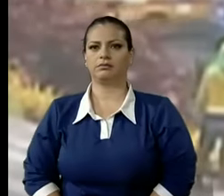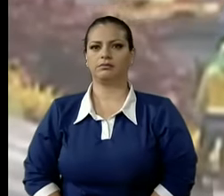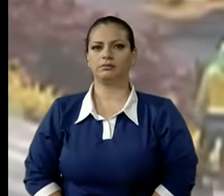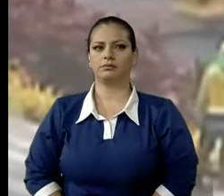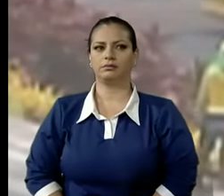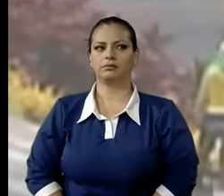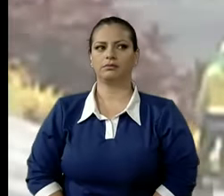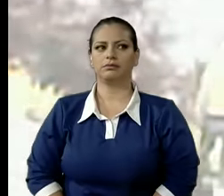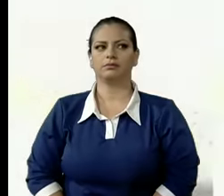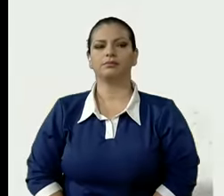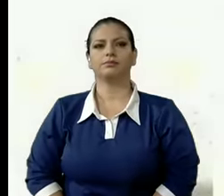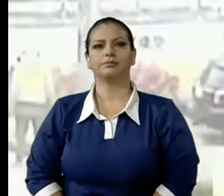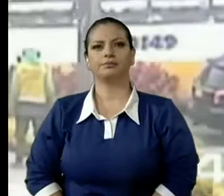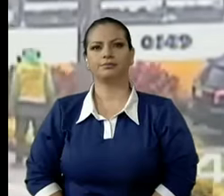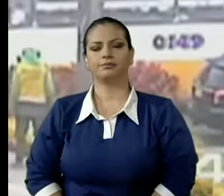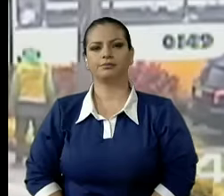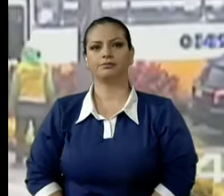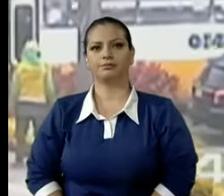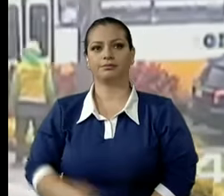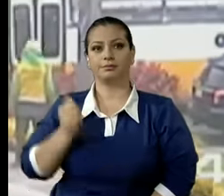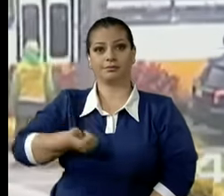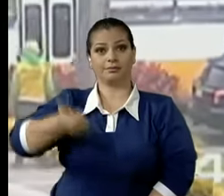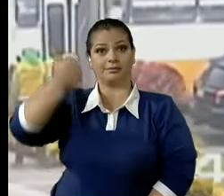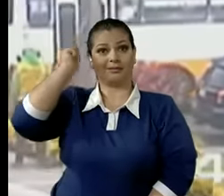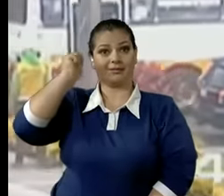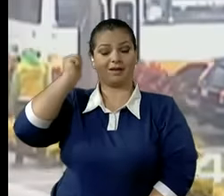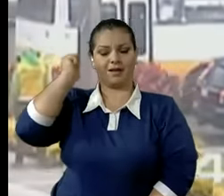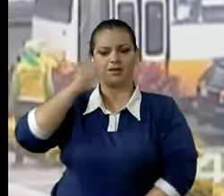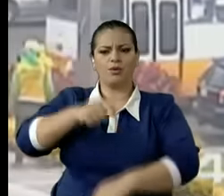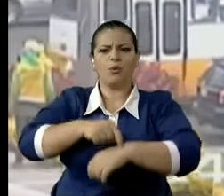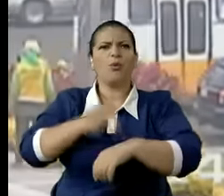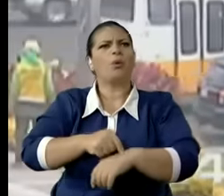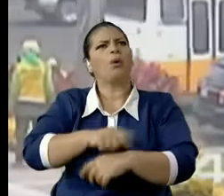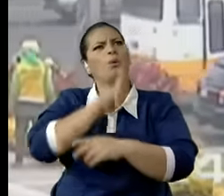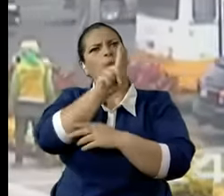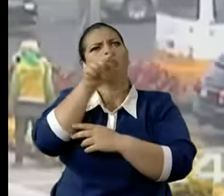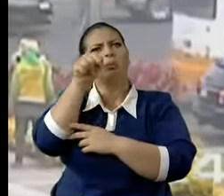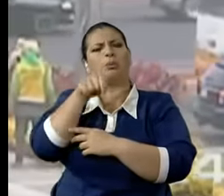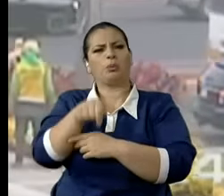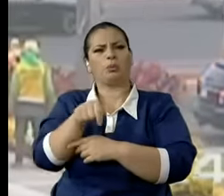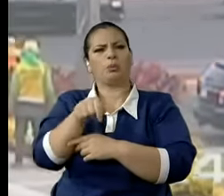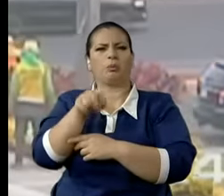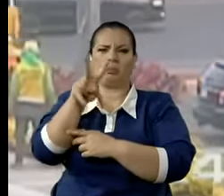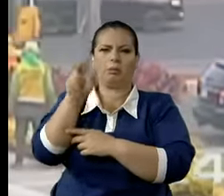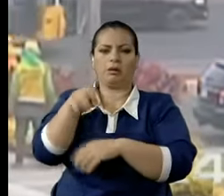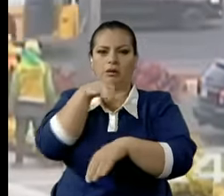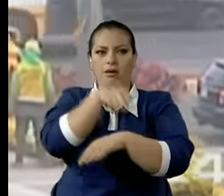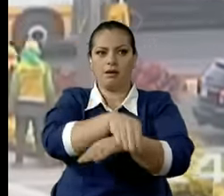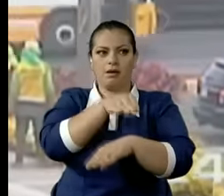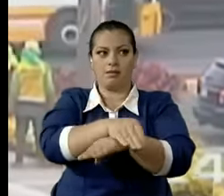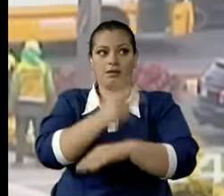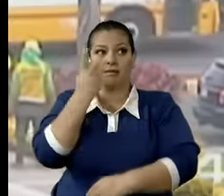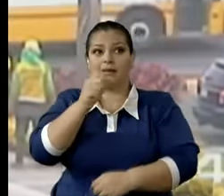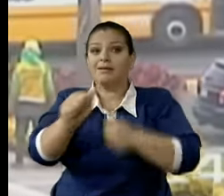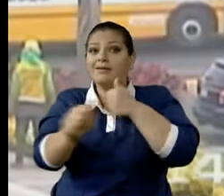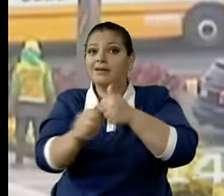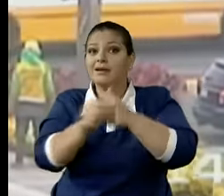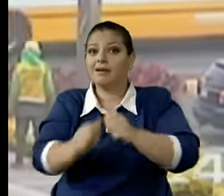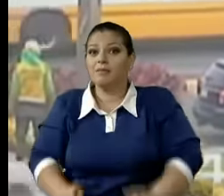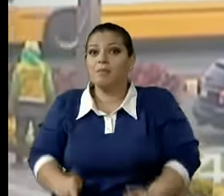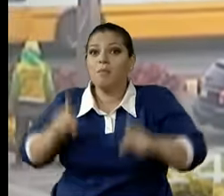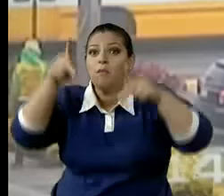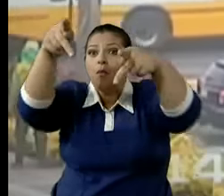El percance ocurrió pasada las 13 horas y 20 minutos de este martes, a pocos metros del puente que une al sector de La Puntilla con el